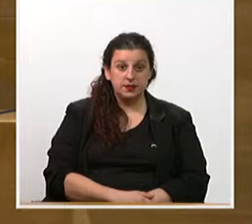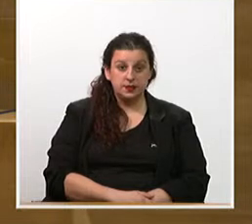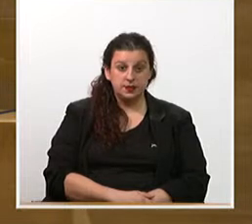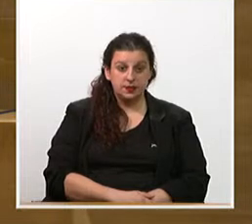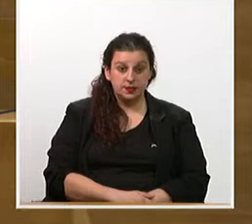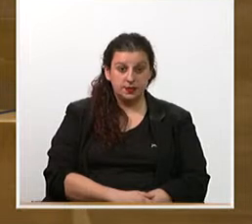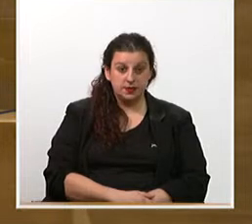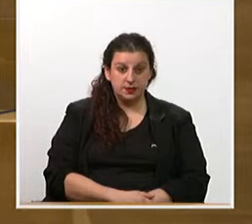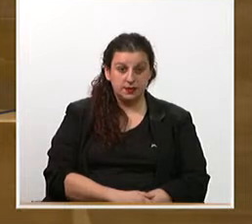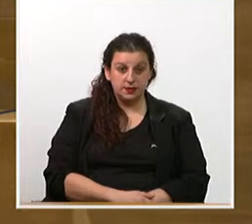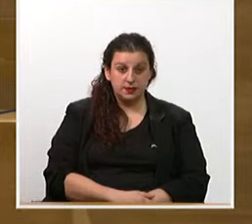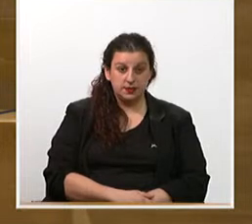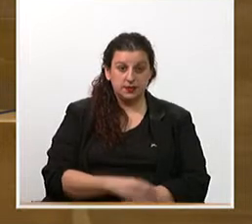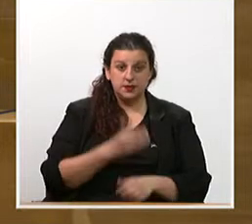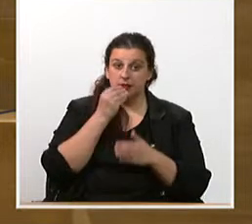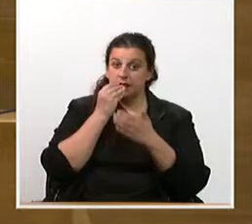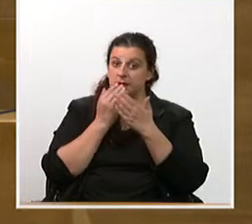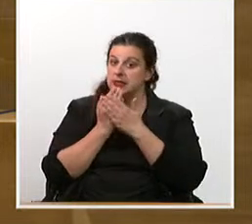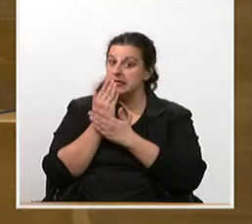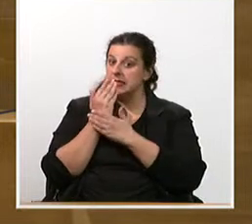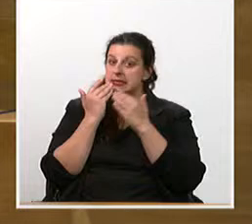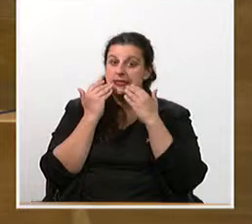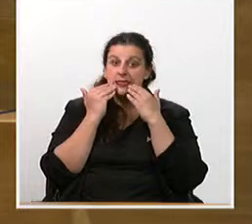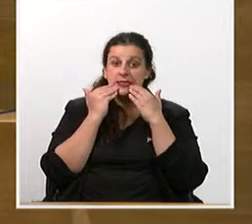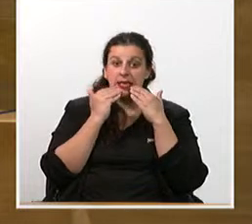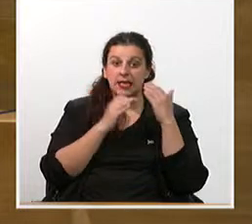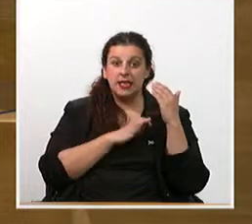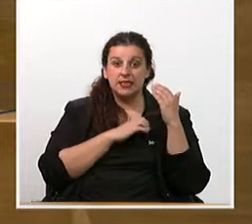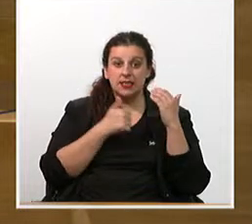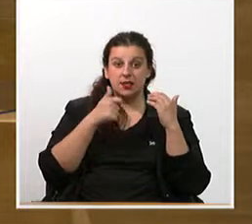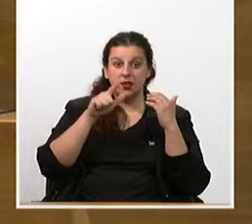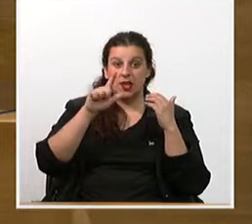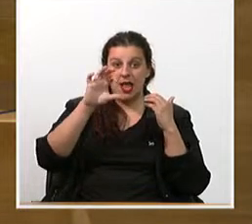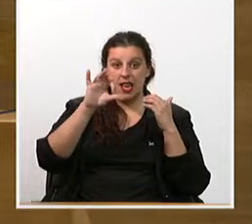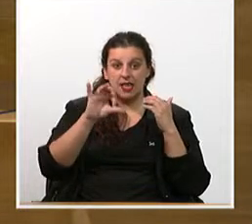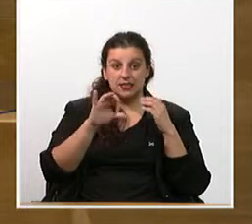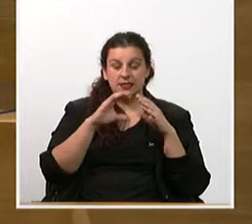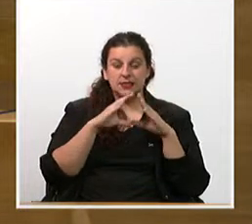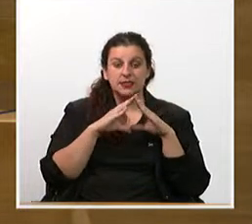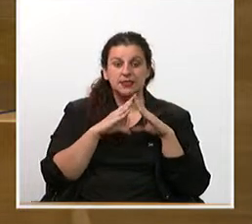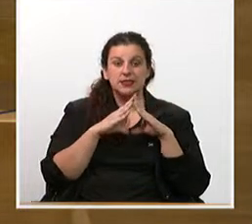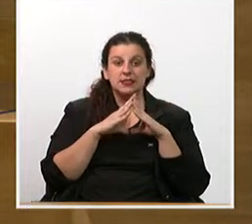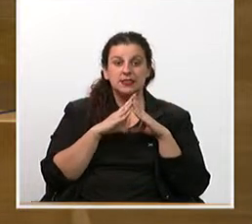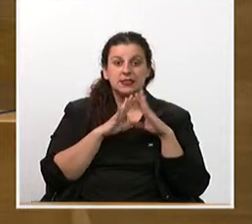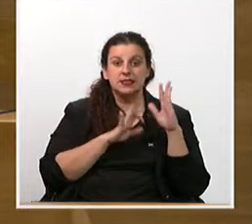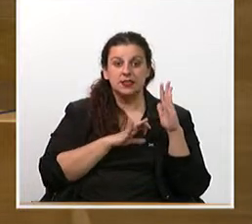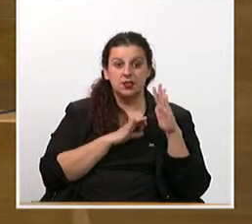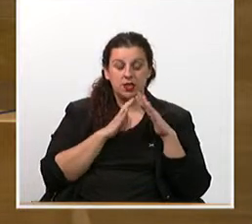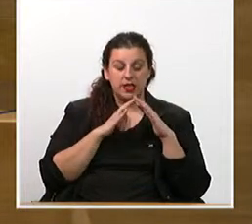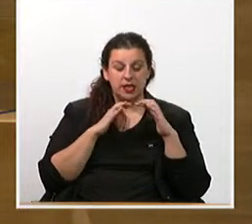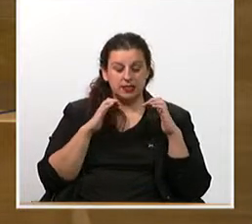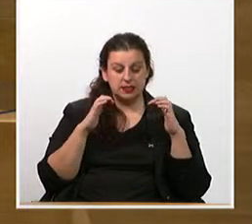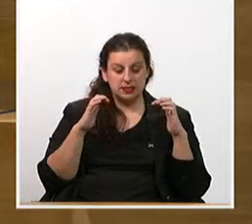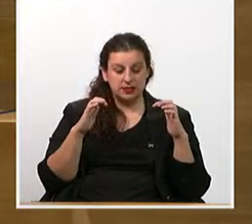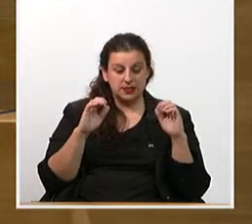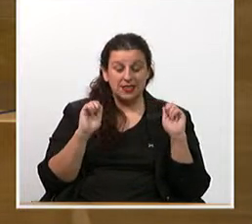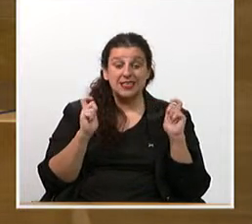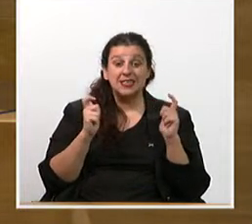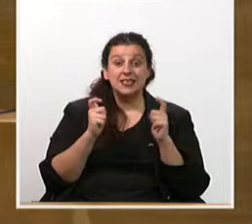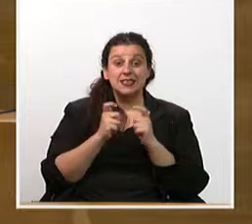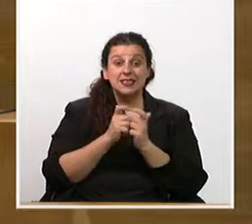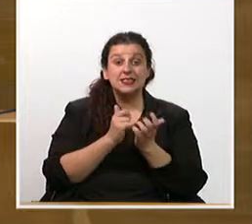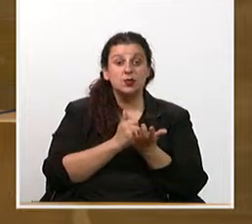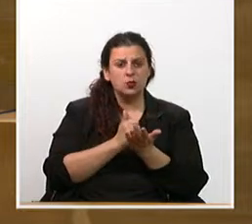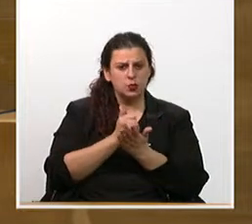quiera Buenos días Muchas gracias señor alés eh señorías los seguros agrarios